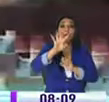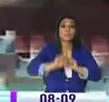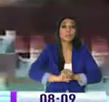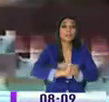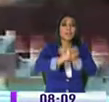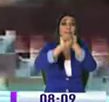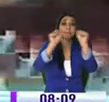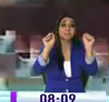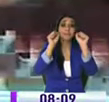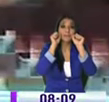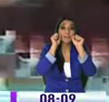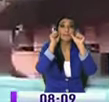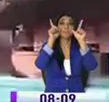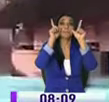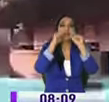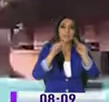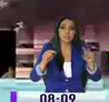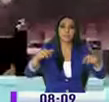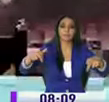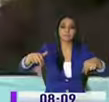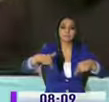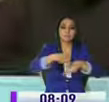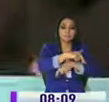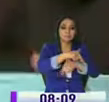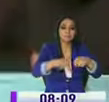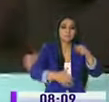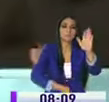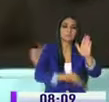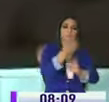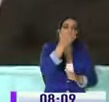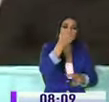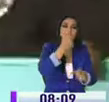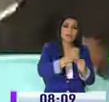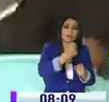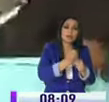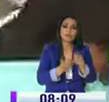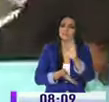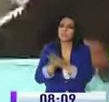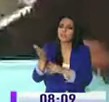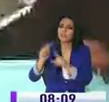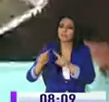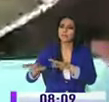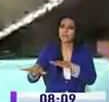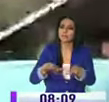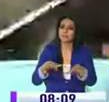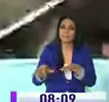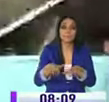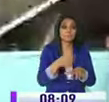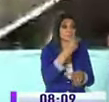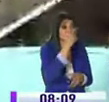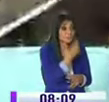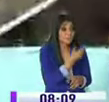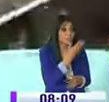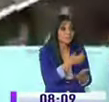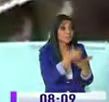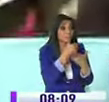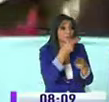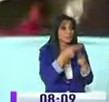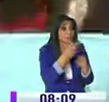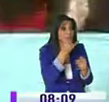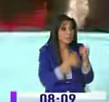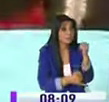mañana ellos ya empiezan a cruzar para dirigirse hasta sus trabajos vecina buenos días de ayudarme con su nombre y apellido y realmente